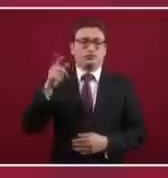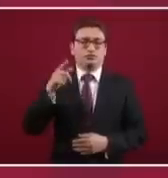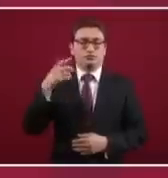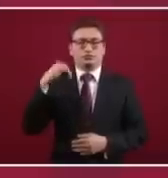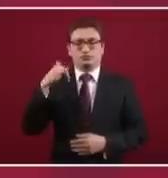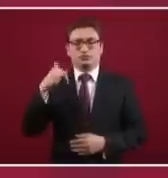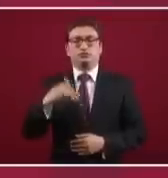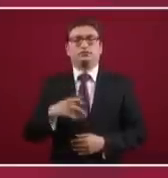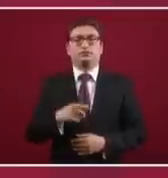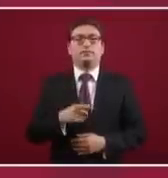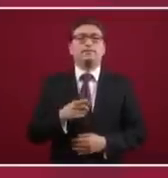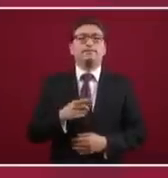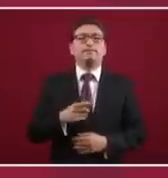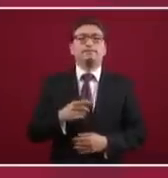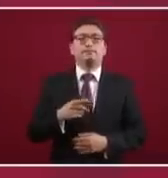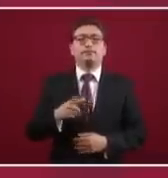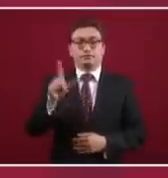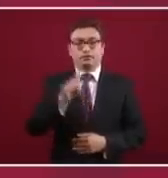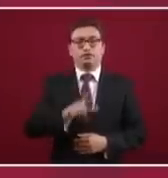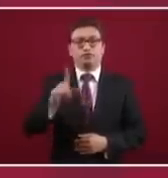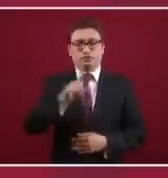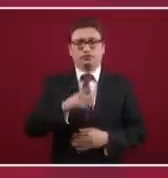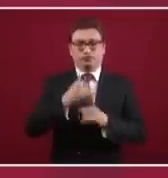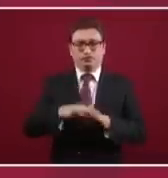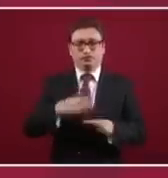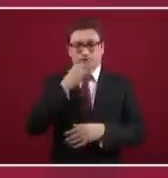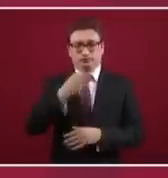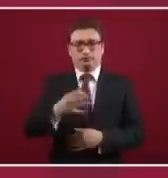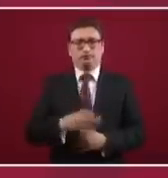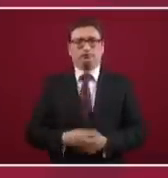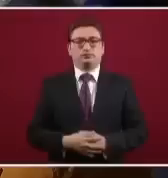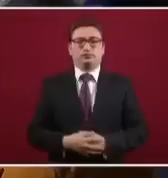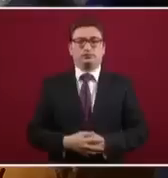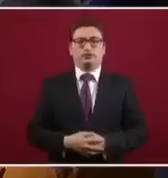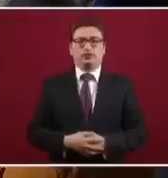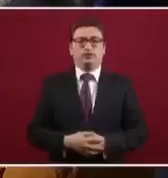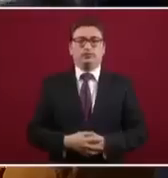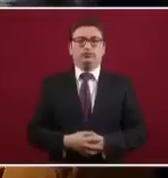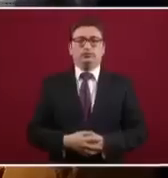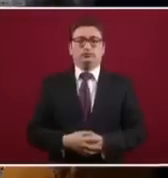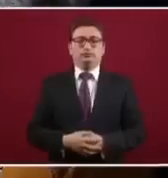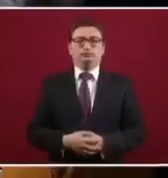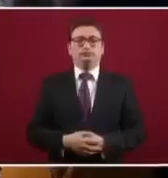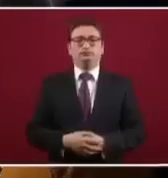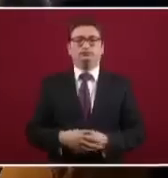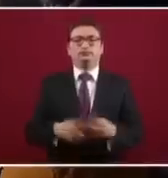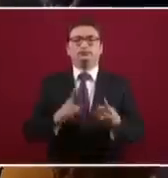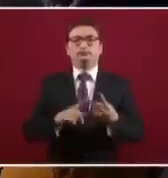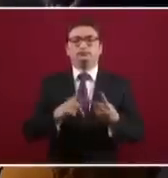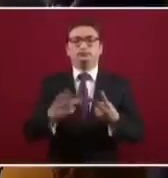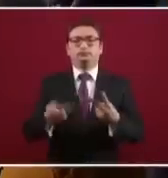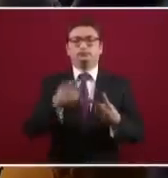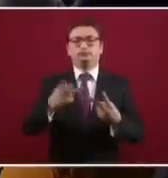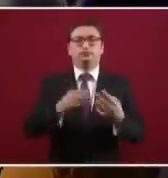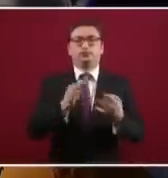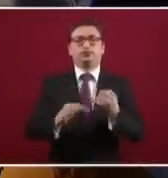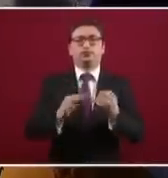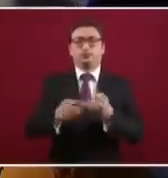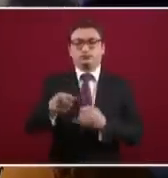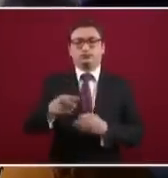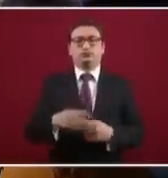Yucatán, el lunes te informamos. Presidente, mi segunda pregunta nada más. Una